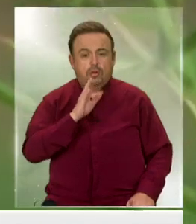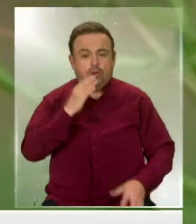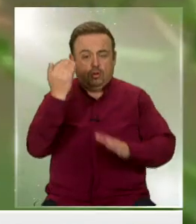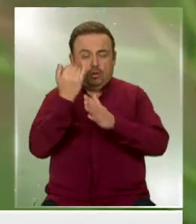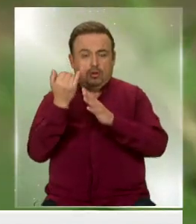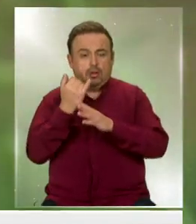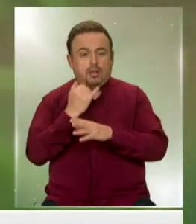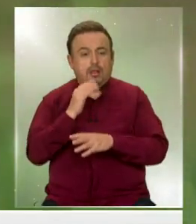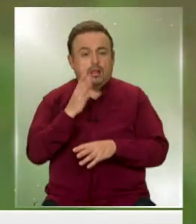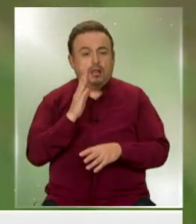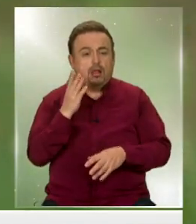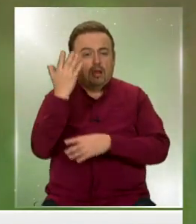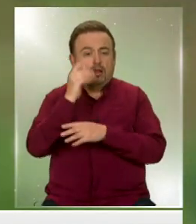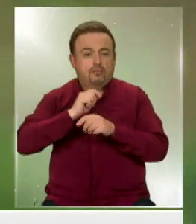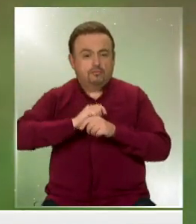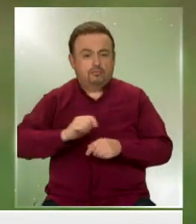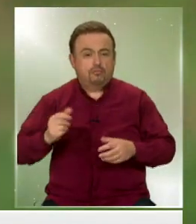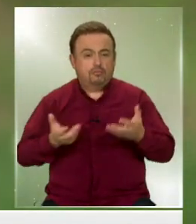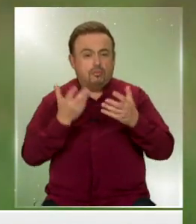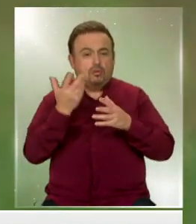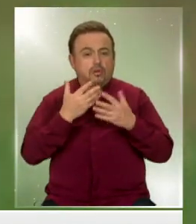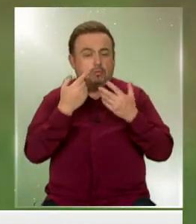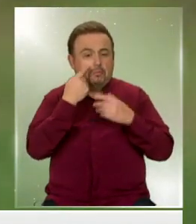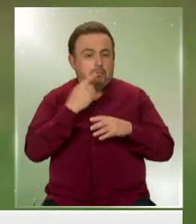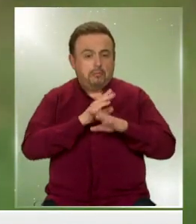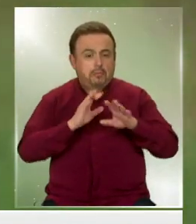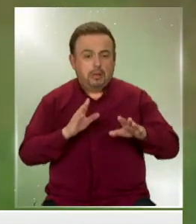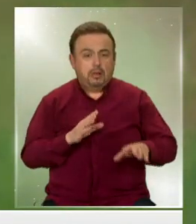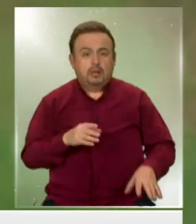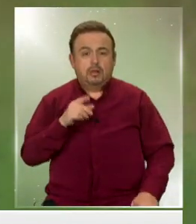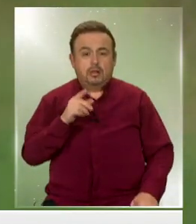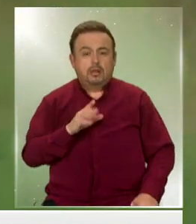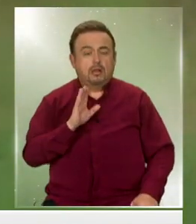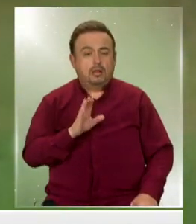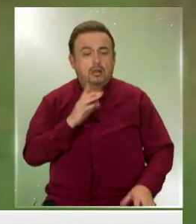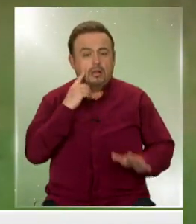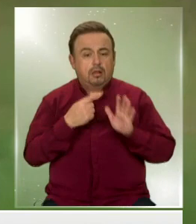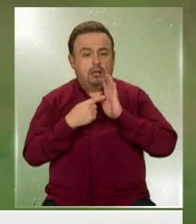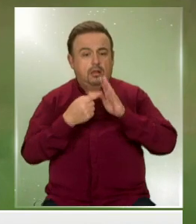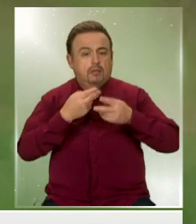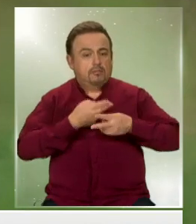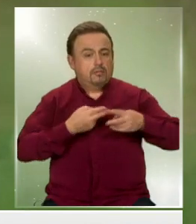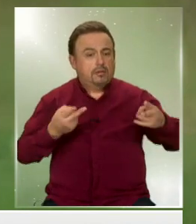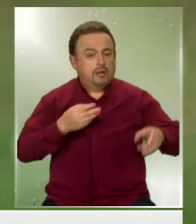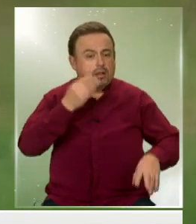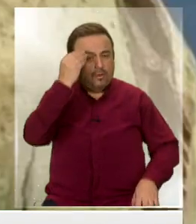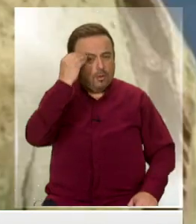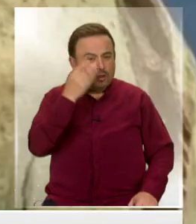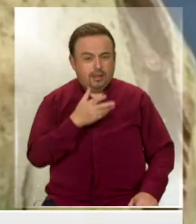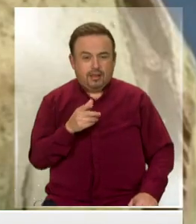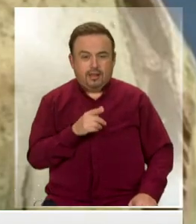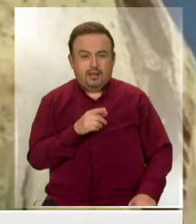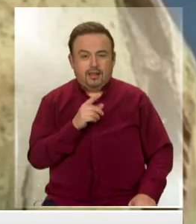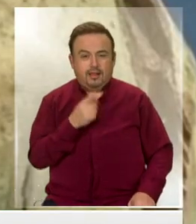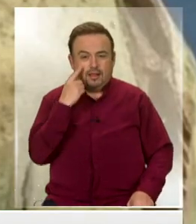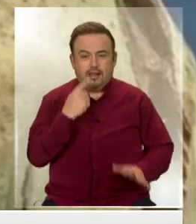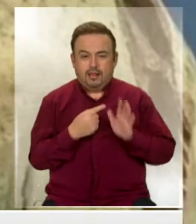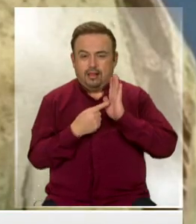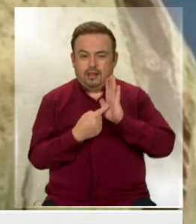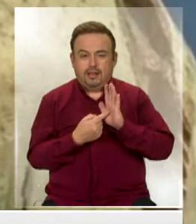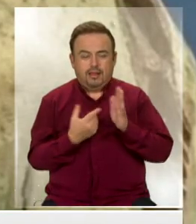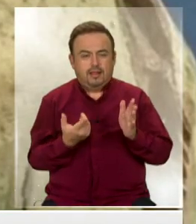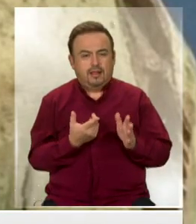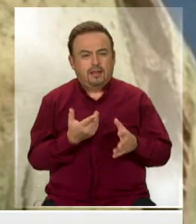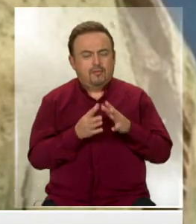de madera fue incendiada por agresores desconocidos mientras se exhibía al aire libre. ¿Te acuerdas cuando mostramos esto? Claro, que